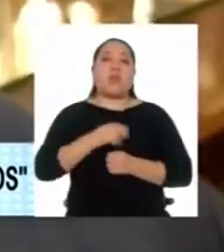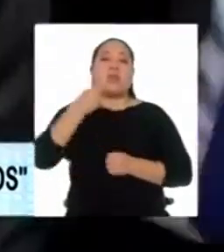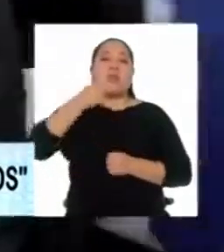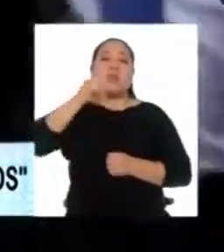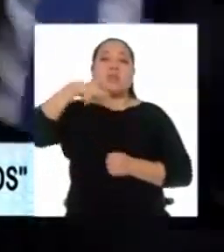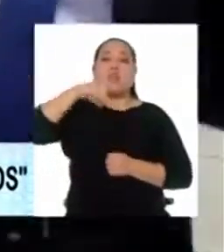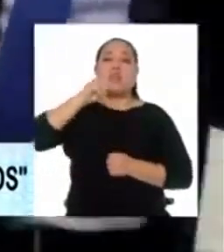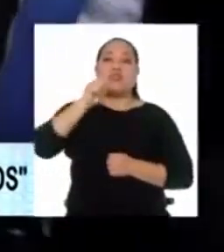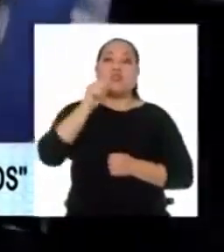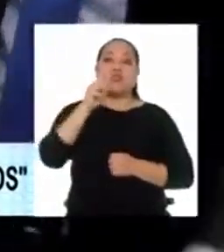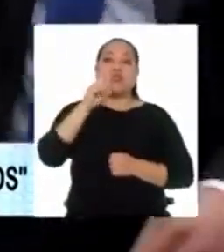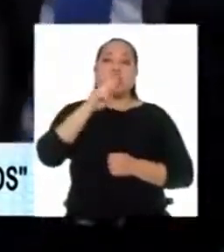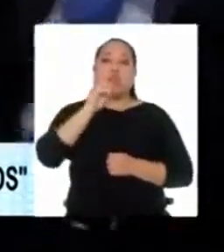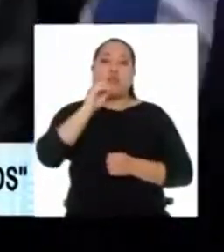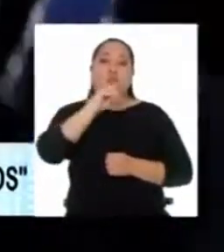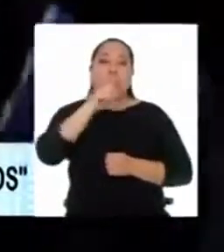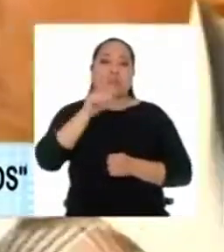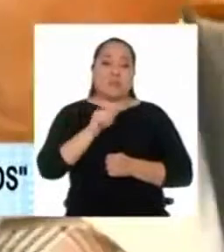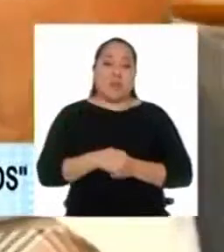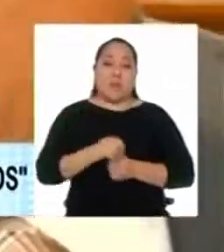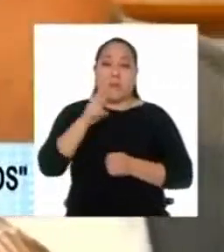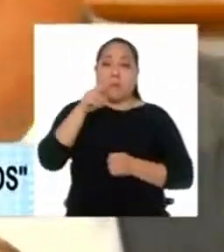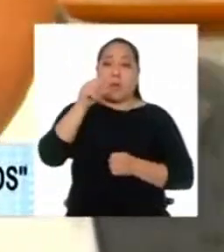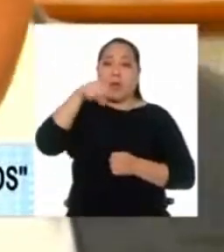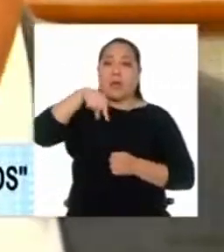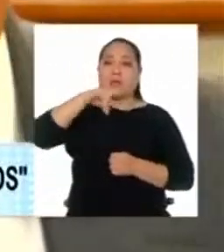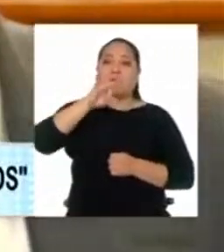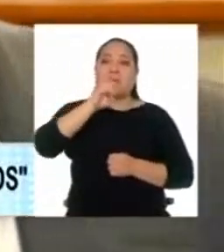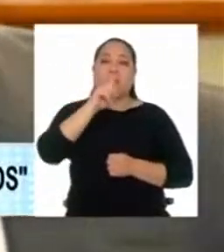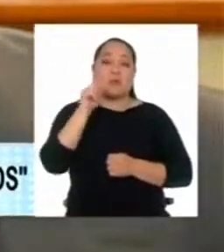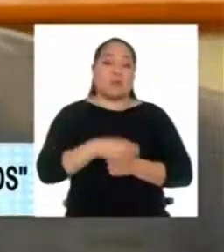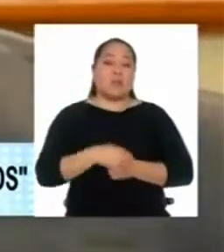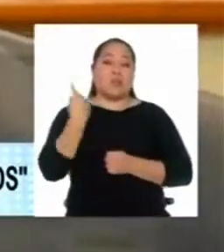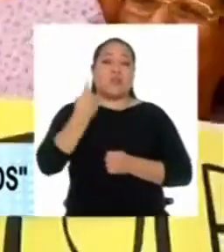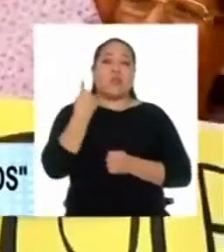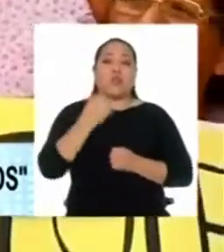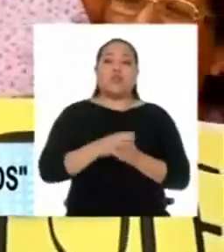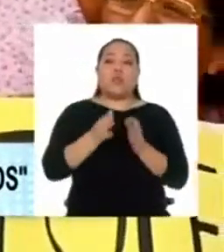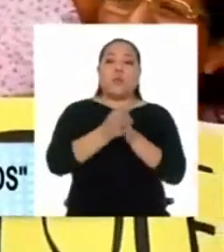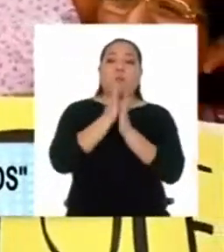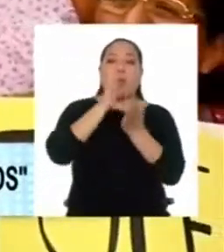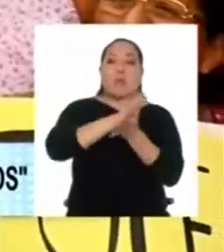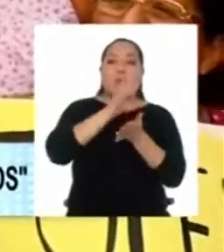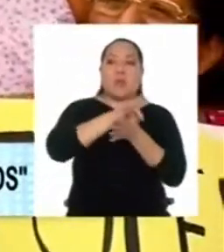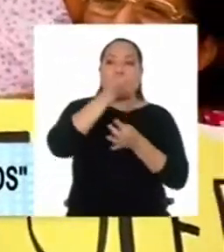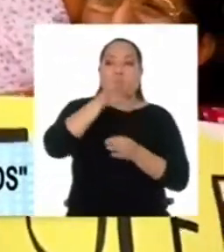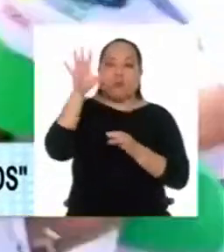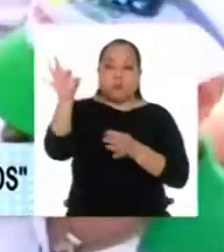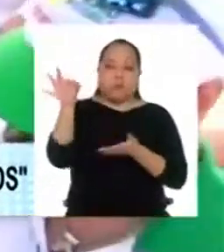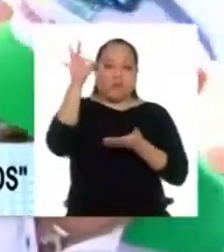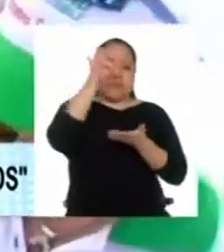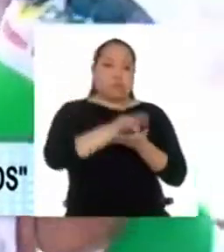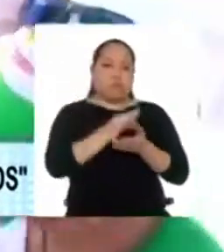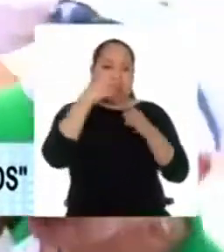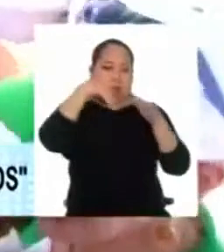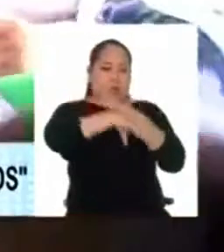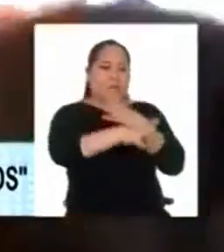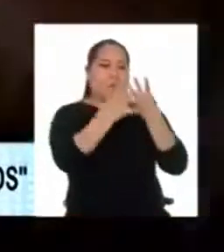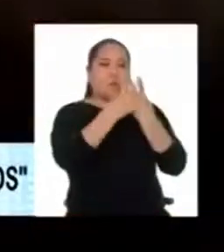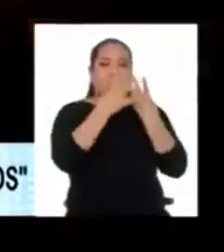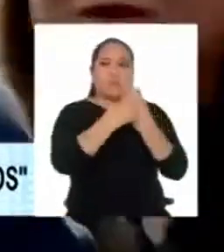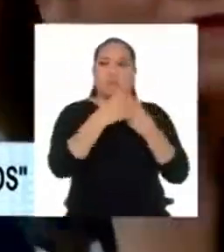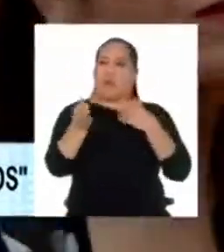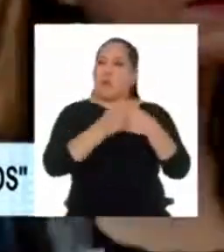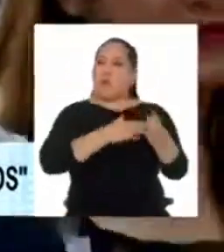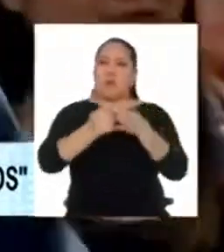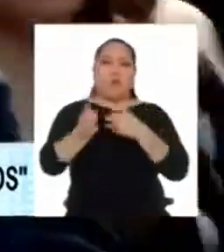Torres Vázquez refirió que en ambos casos solo falta la resolución para que se les extradite y lleguen a Lima para ser internados en penales